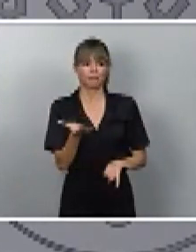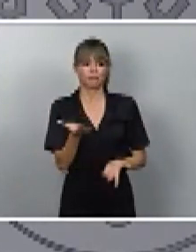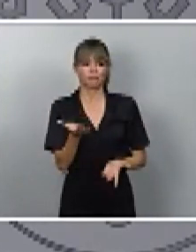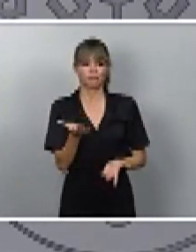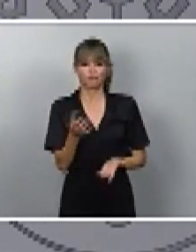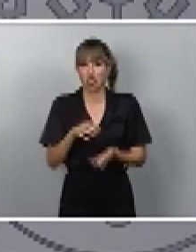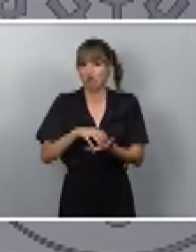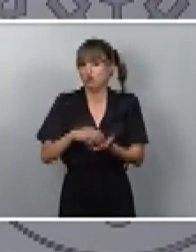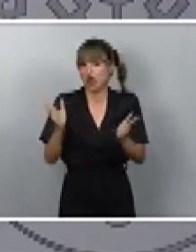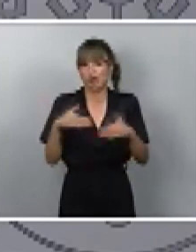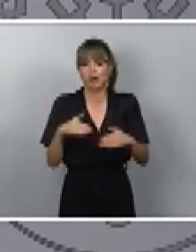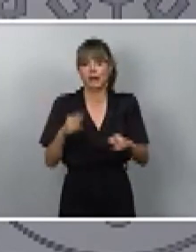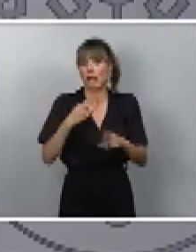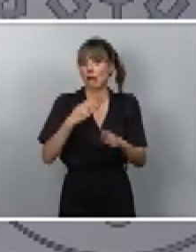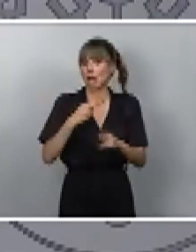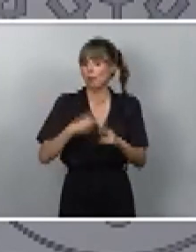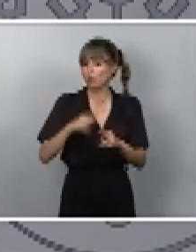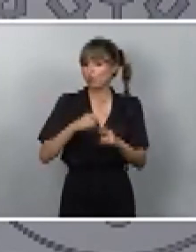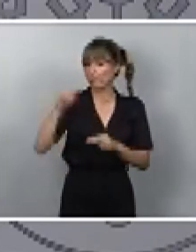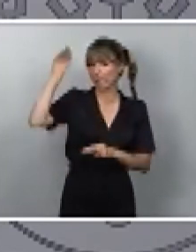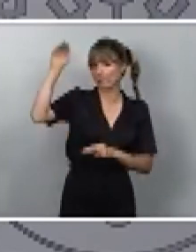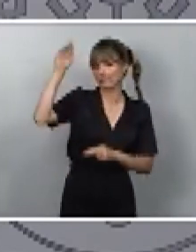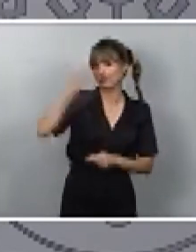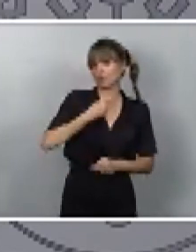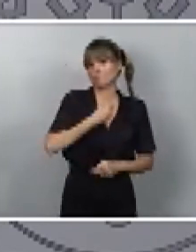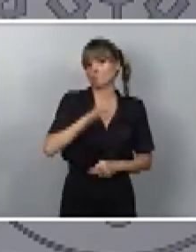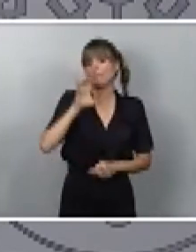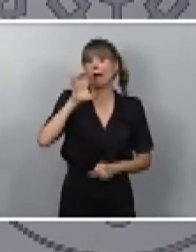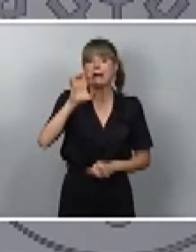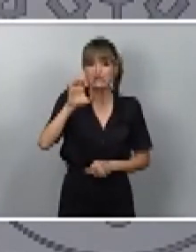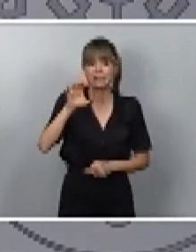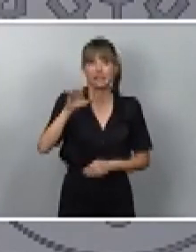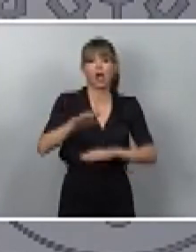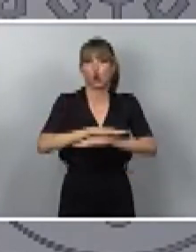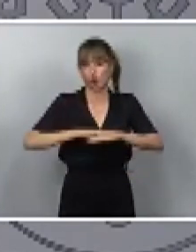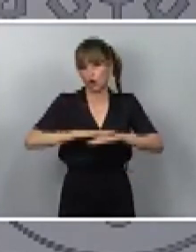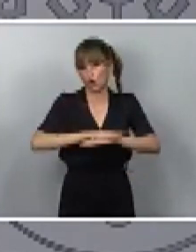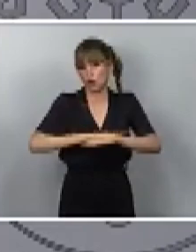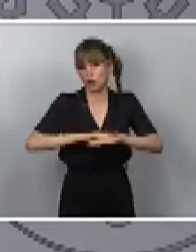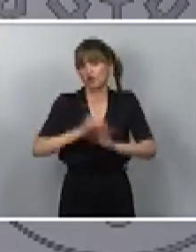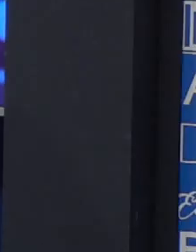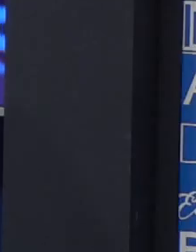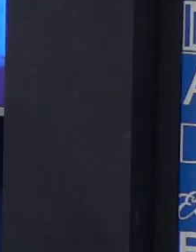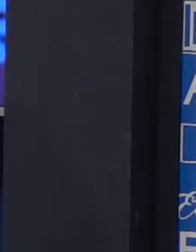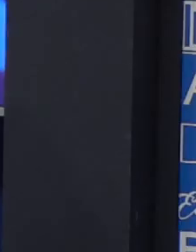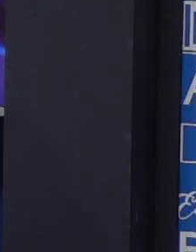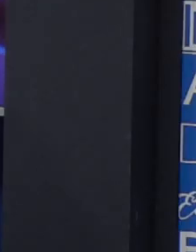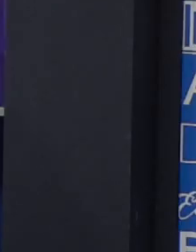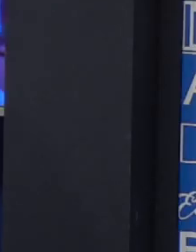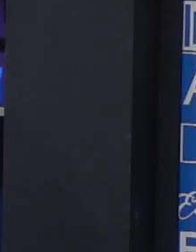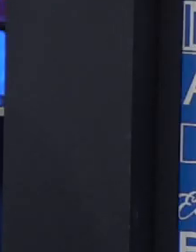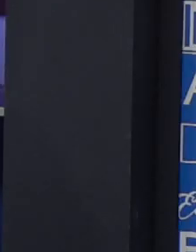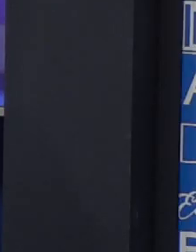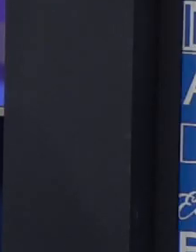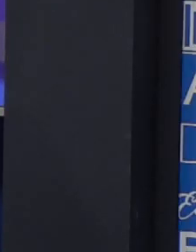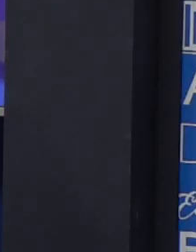tiene ninguna duda que la política exterior de un país la establece el gobierno de este país bueno y nos vamos